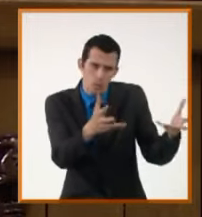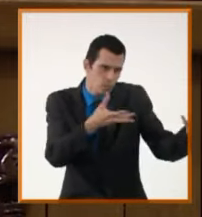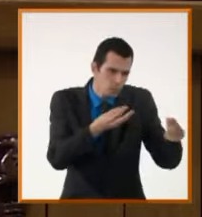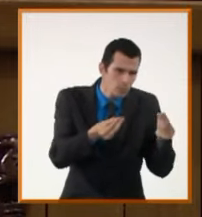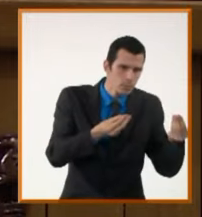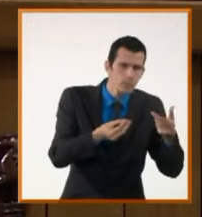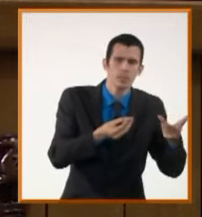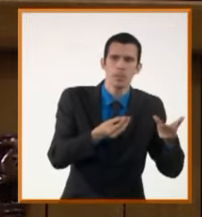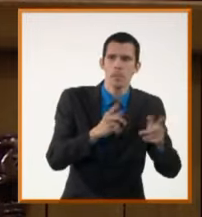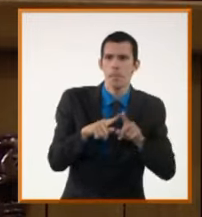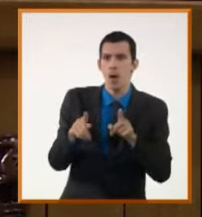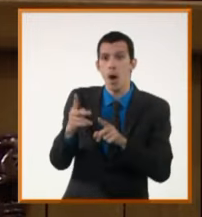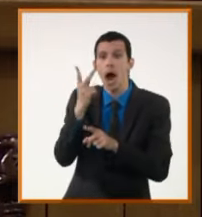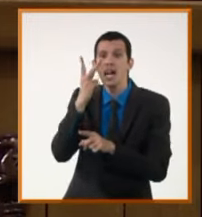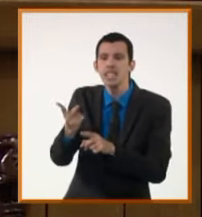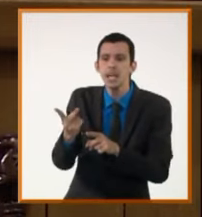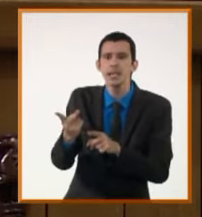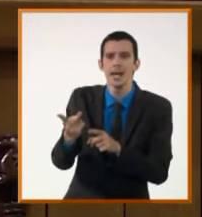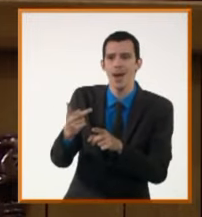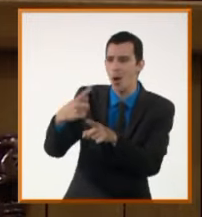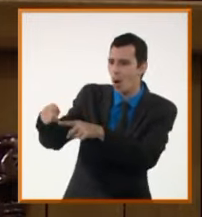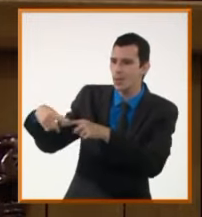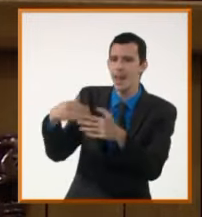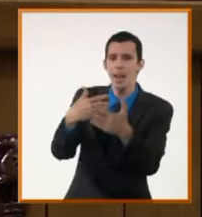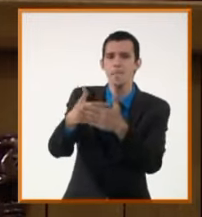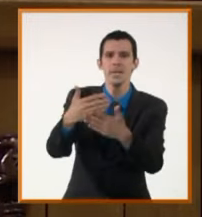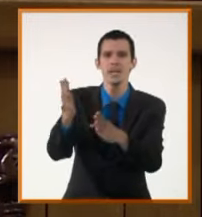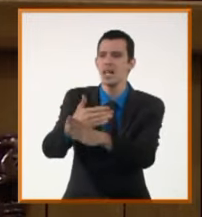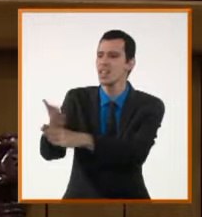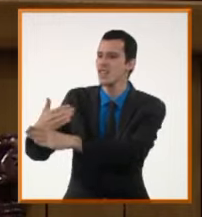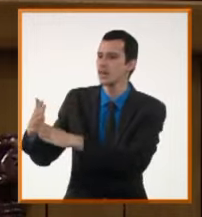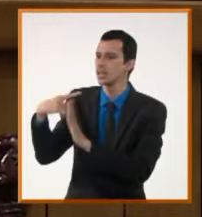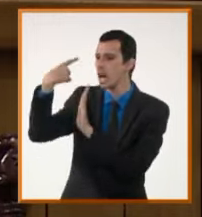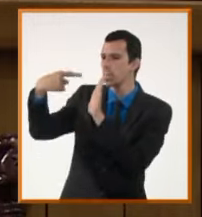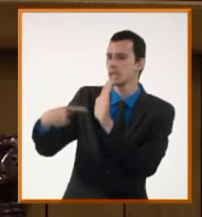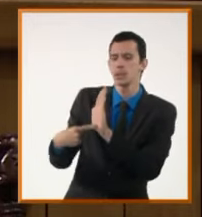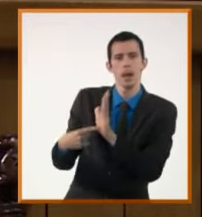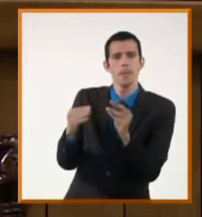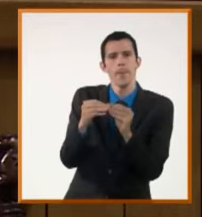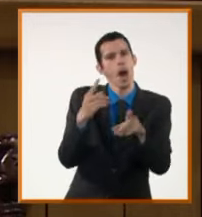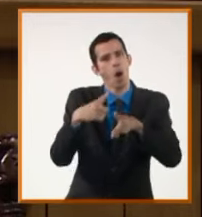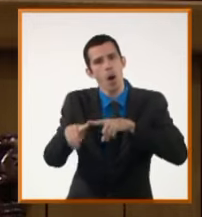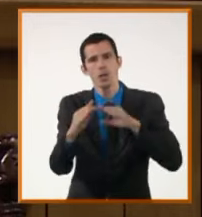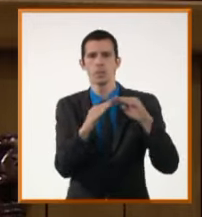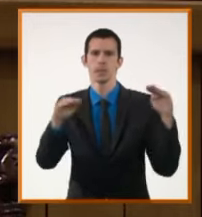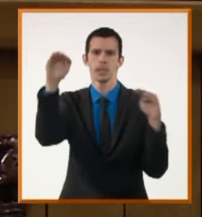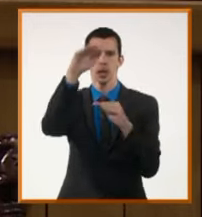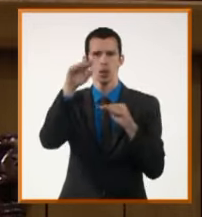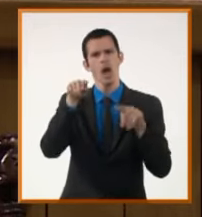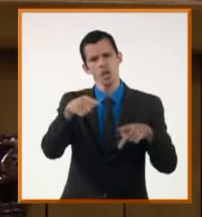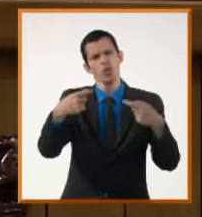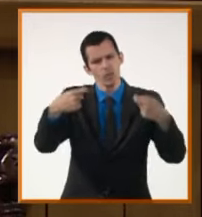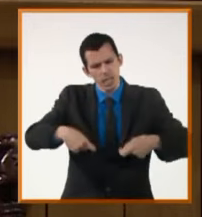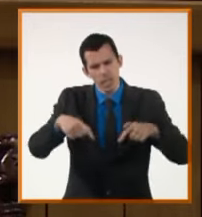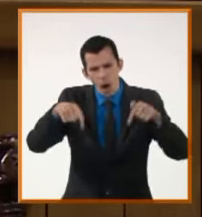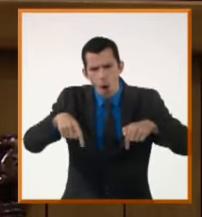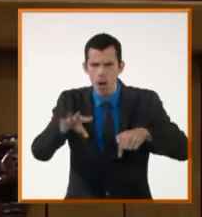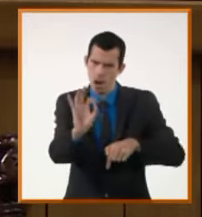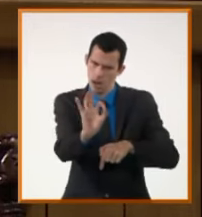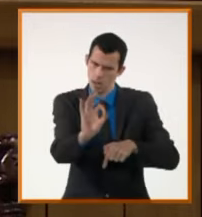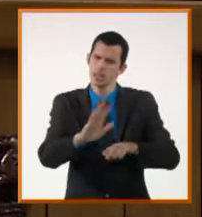partir de las propuestas las decisiones correspondientes y que después compartiremos con ustedes. Y también lo